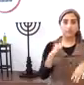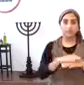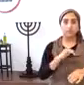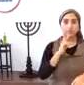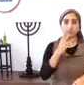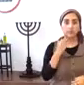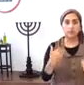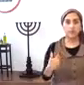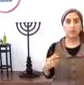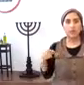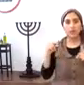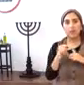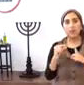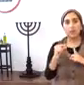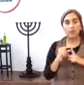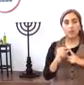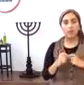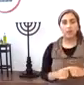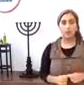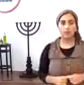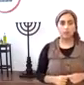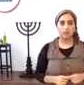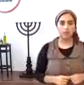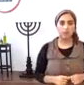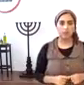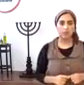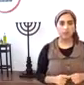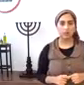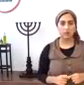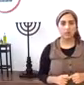Ahora en el original aparece la palabra agraviado.